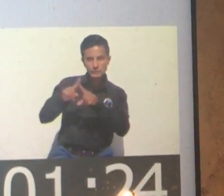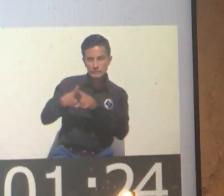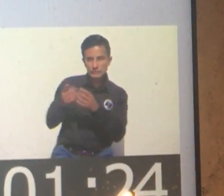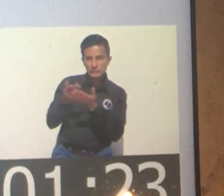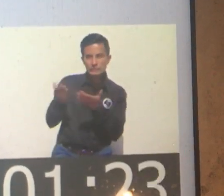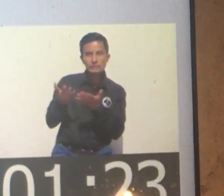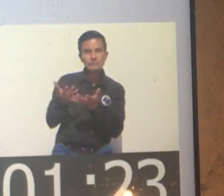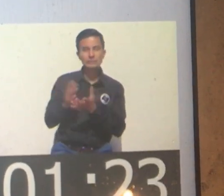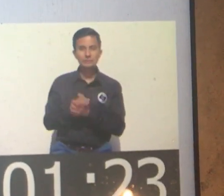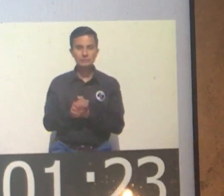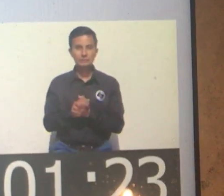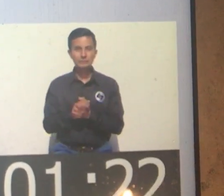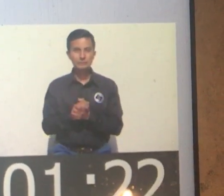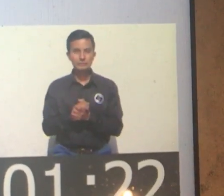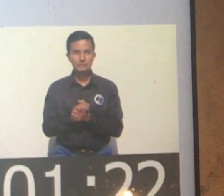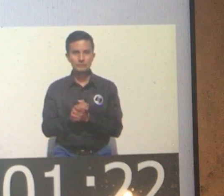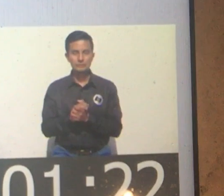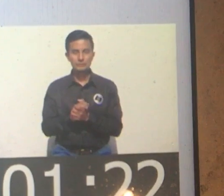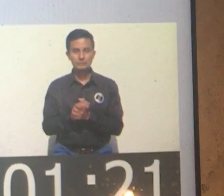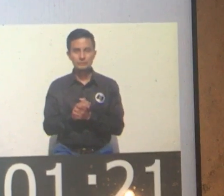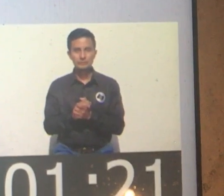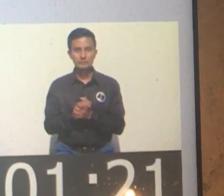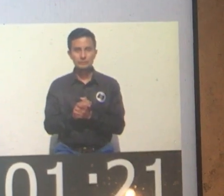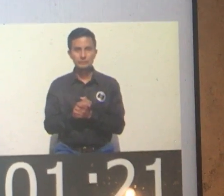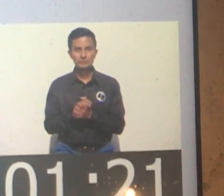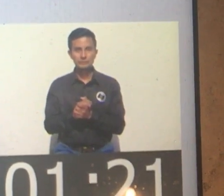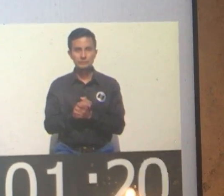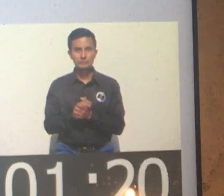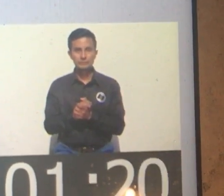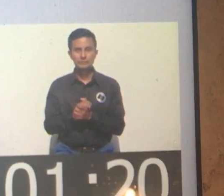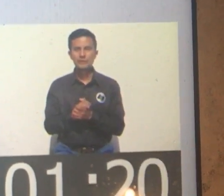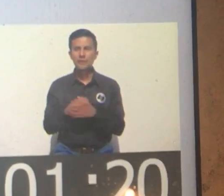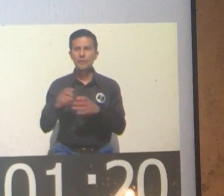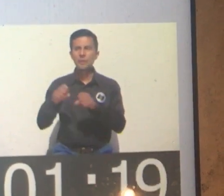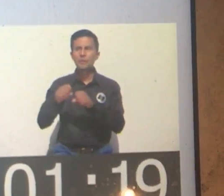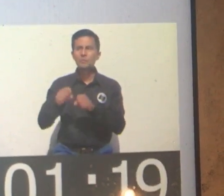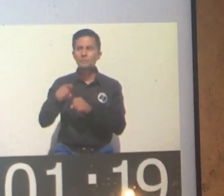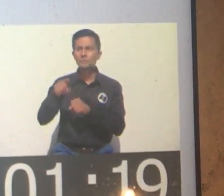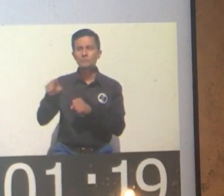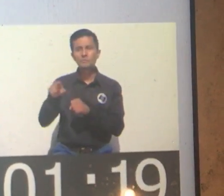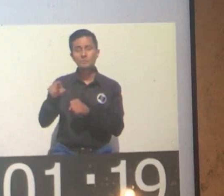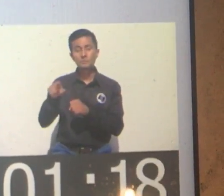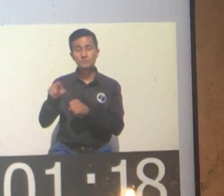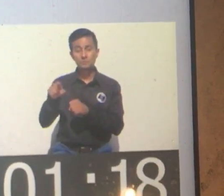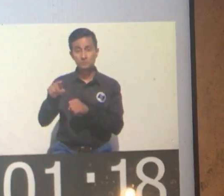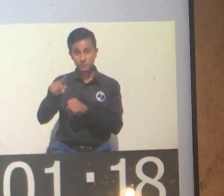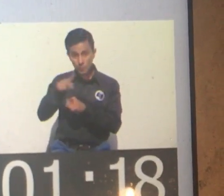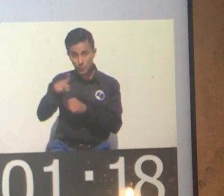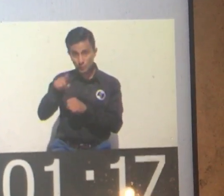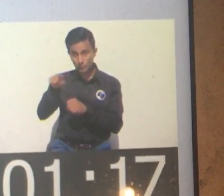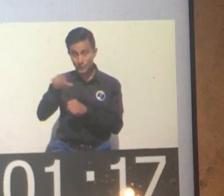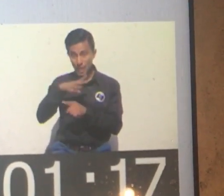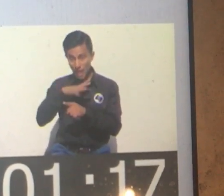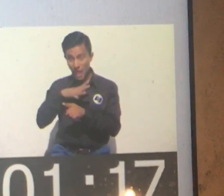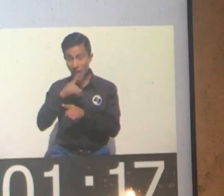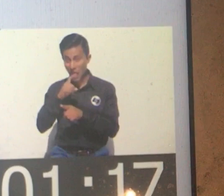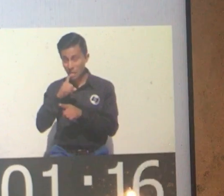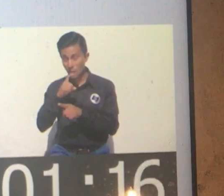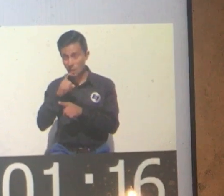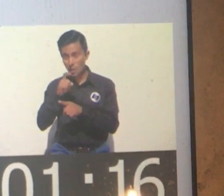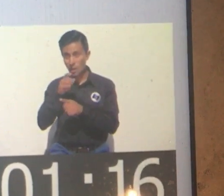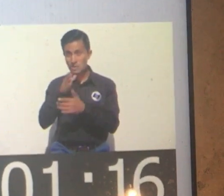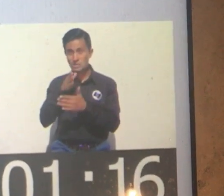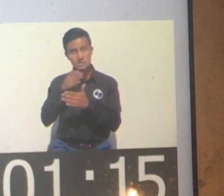vamos a hacer todo un sistema comunidades que tengan agua vamos a ir a